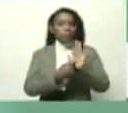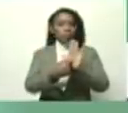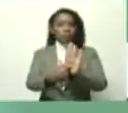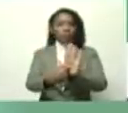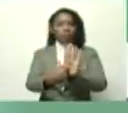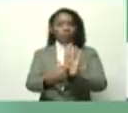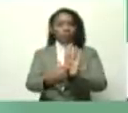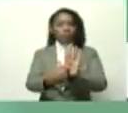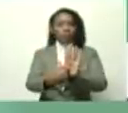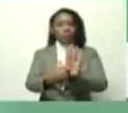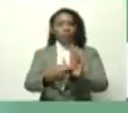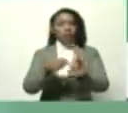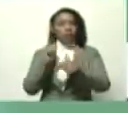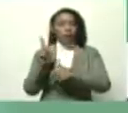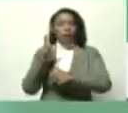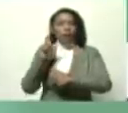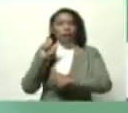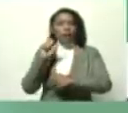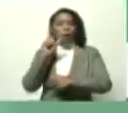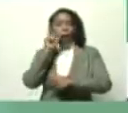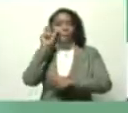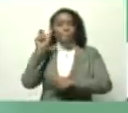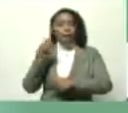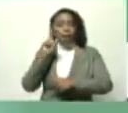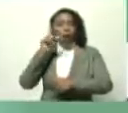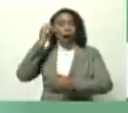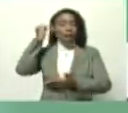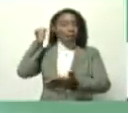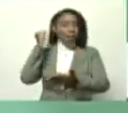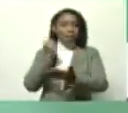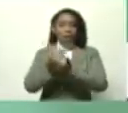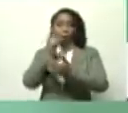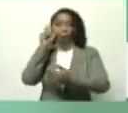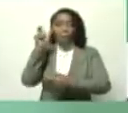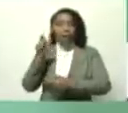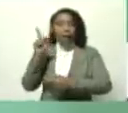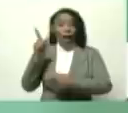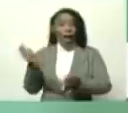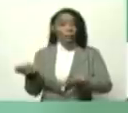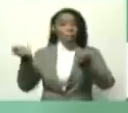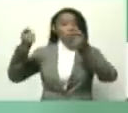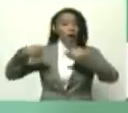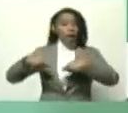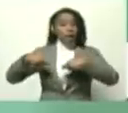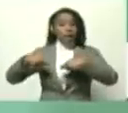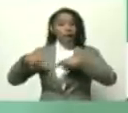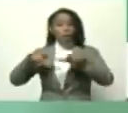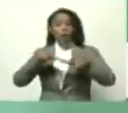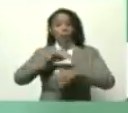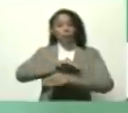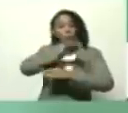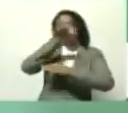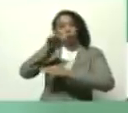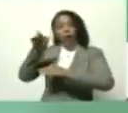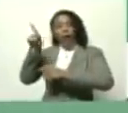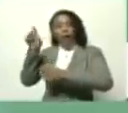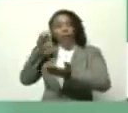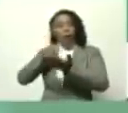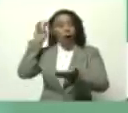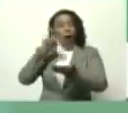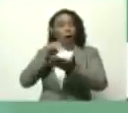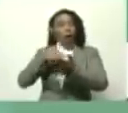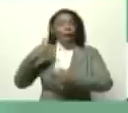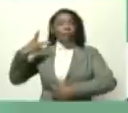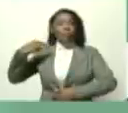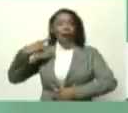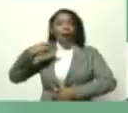de Starling Páez Mujica, un asesino que era apostado en las zonas montañosas de ahí del estado de Aragua, en la localidad de